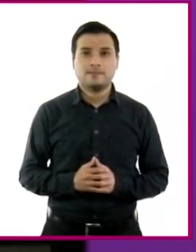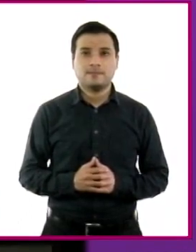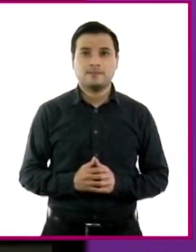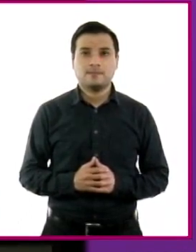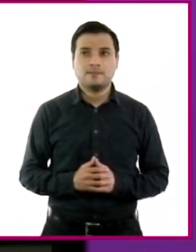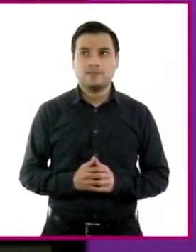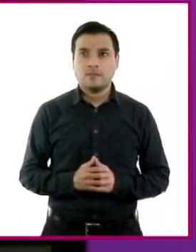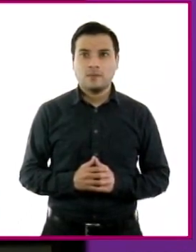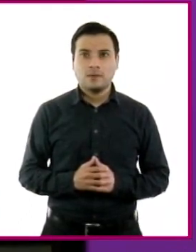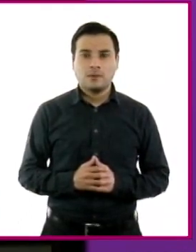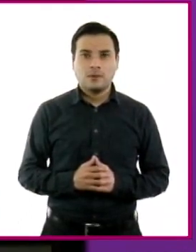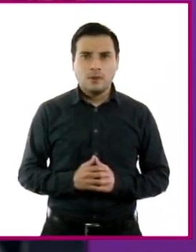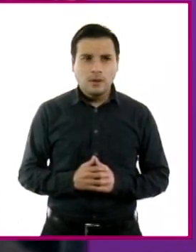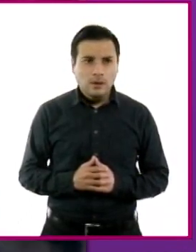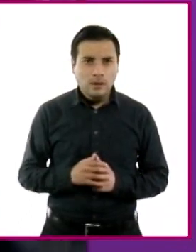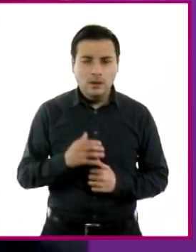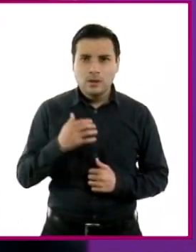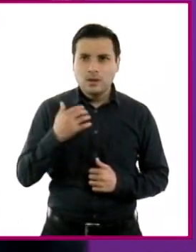Estuvo cerca.